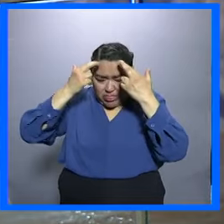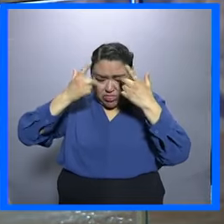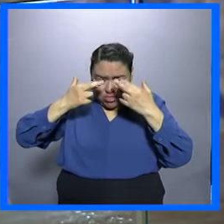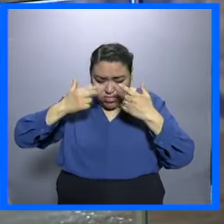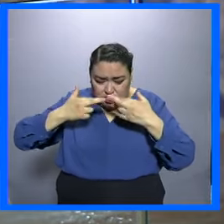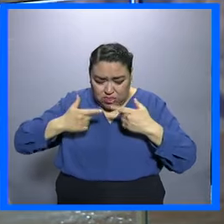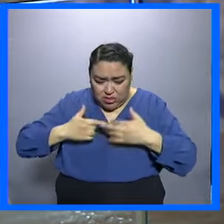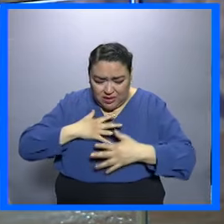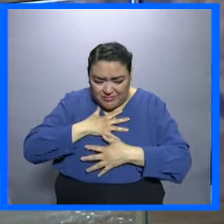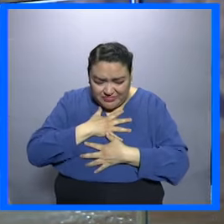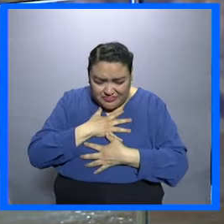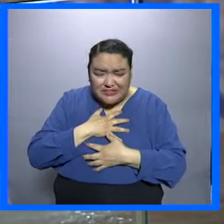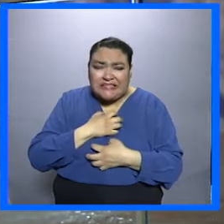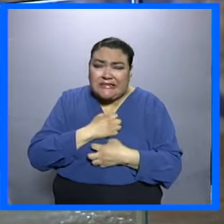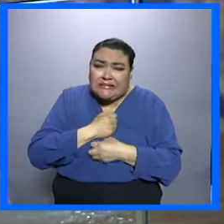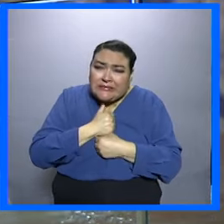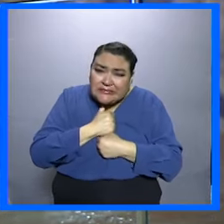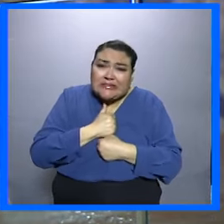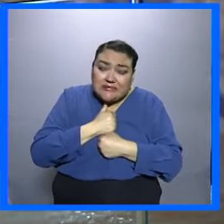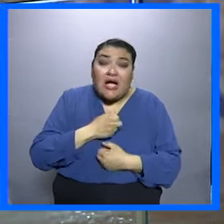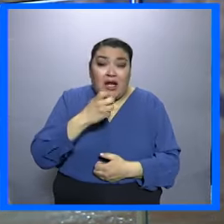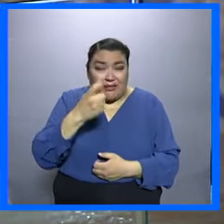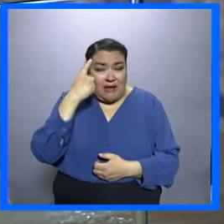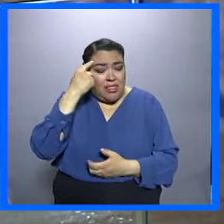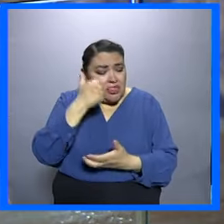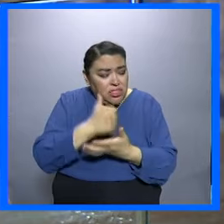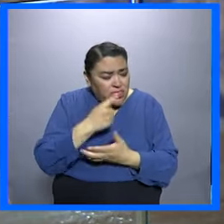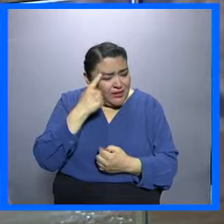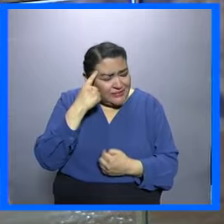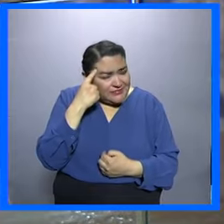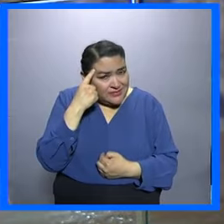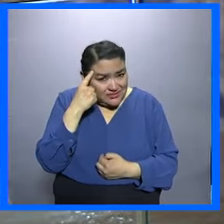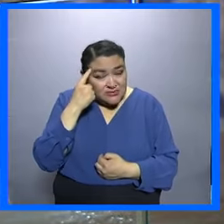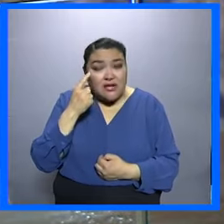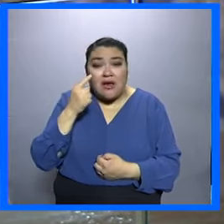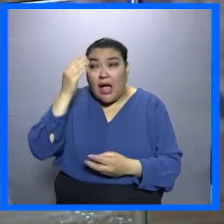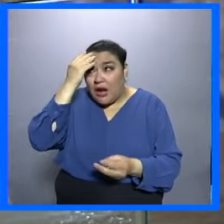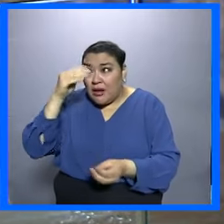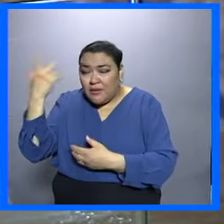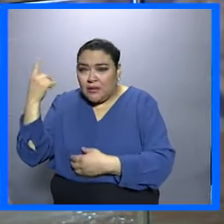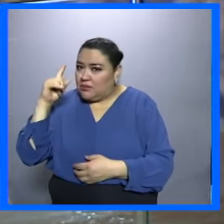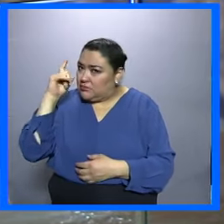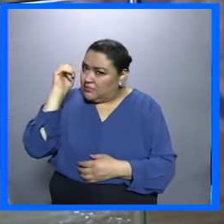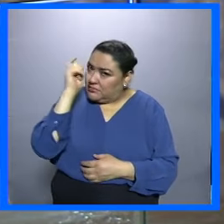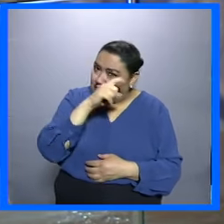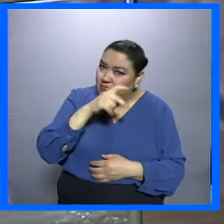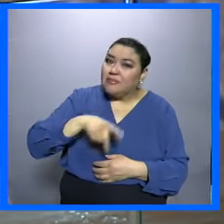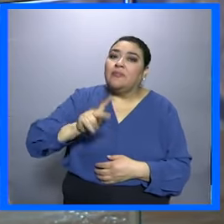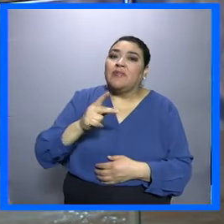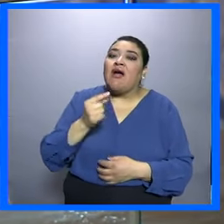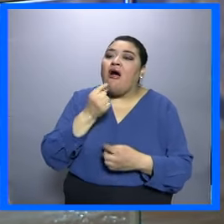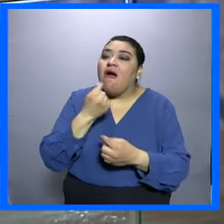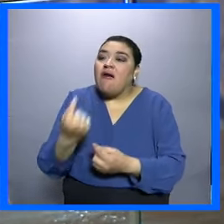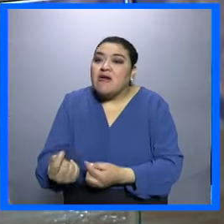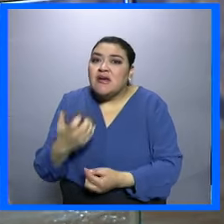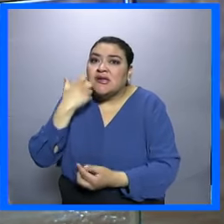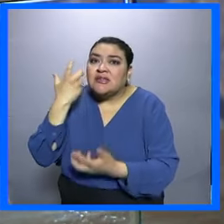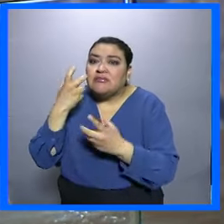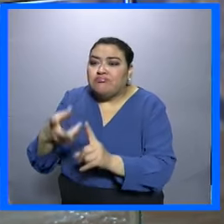ahora sí que ese susto y pues ese trauma, ¿no? Que no es fácil de olvidar y sobre todo en menores, ¿no?